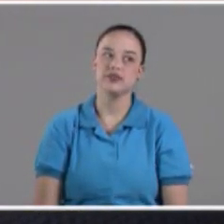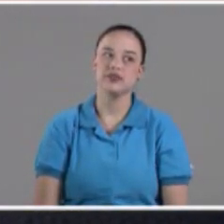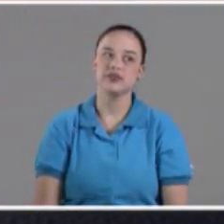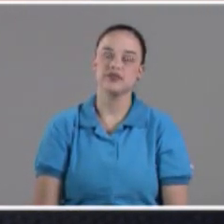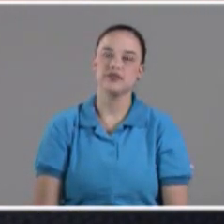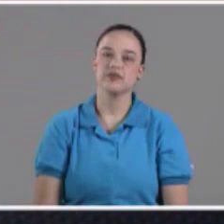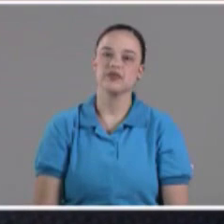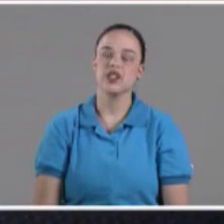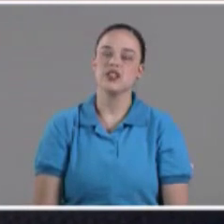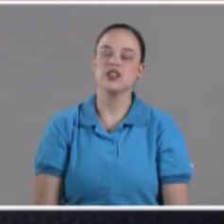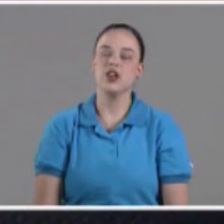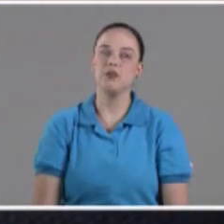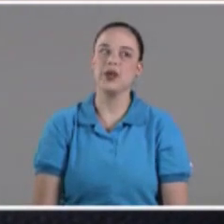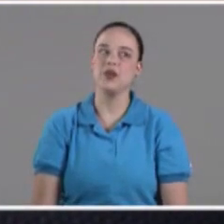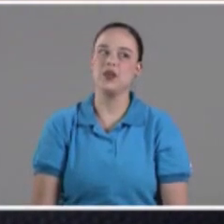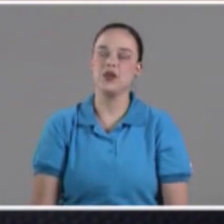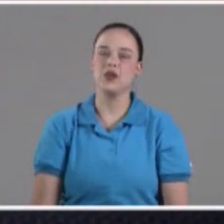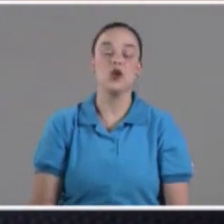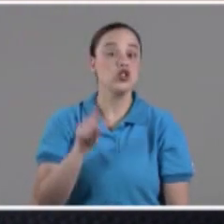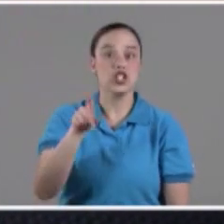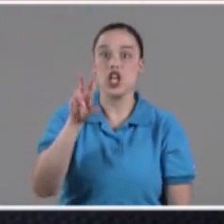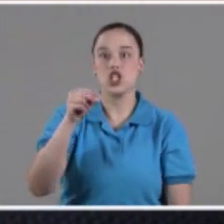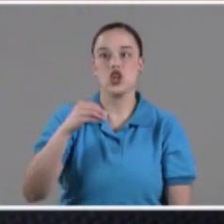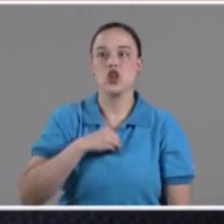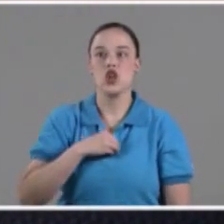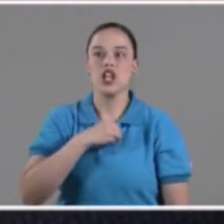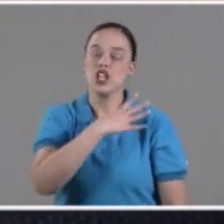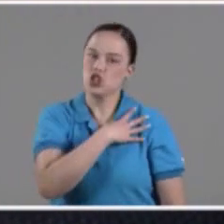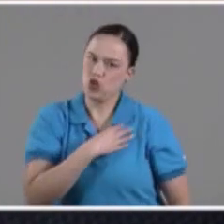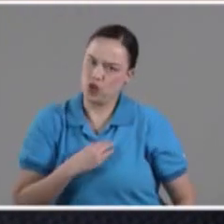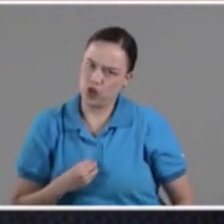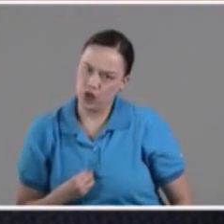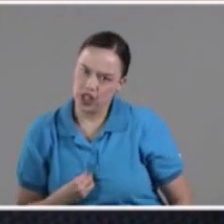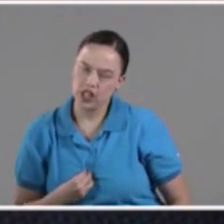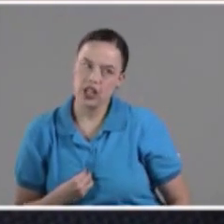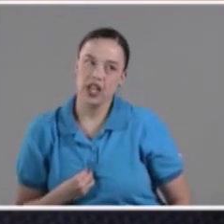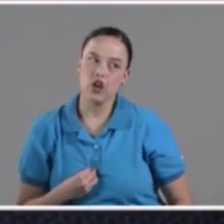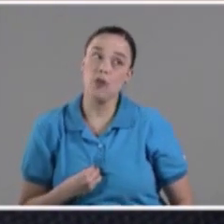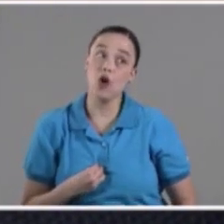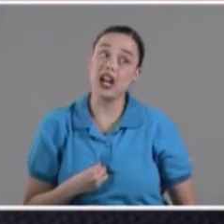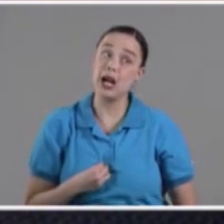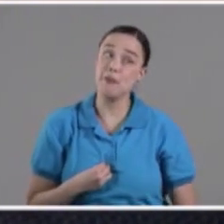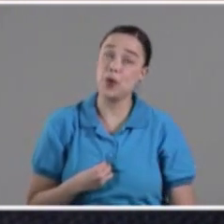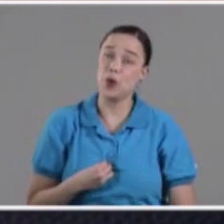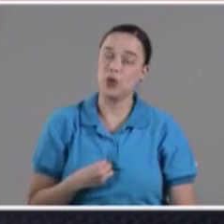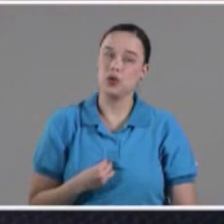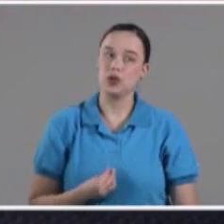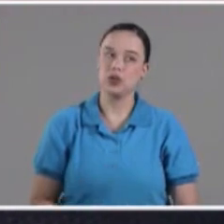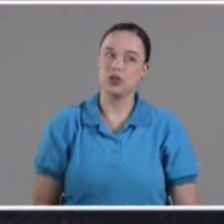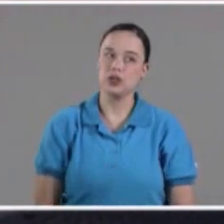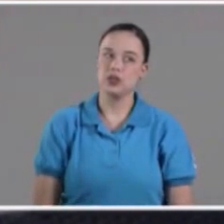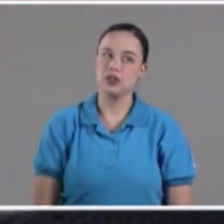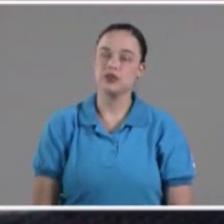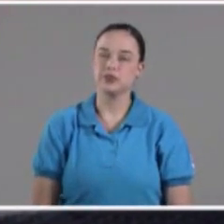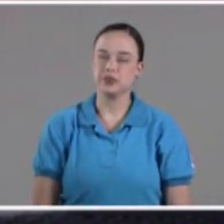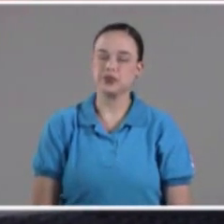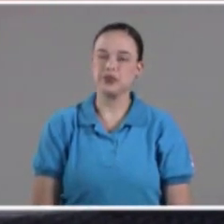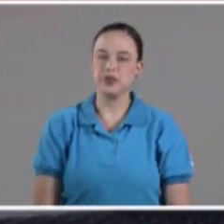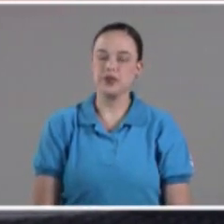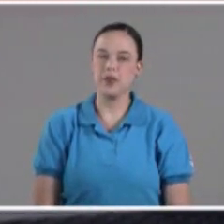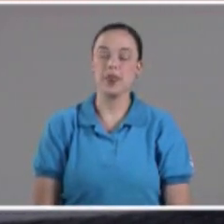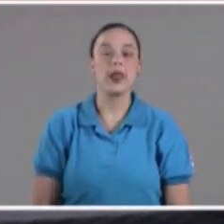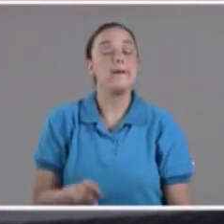quiere sufrir usted no quiere sufrir yo no quiero sufrir o si quiere sufrir usted no voluntariamente lo no lo vamos a hacer